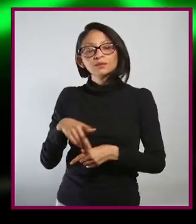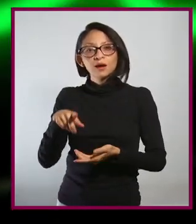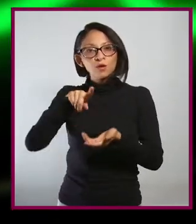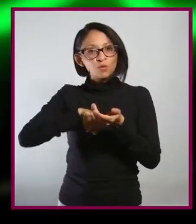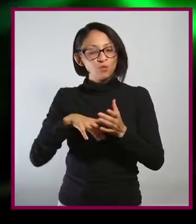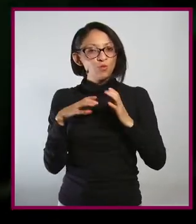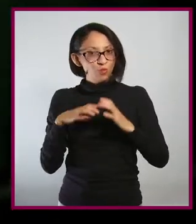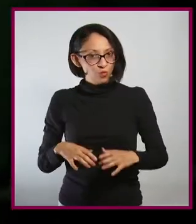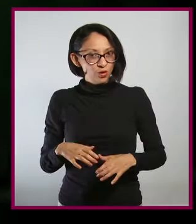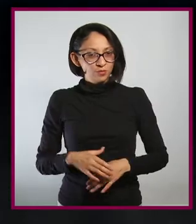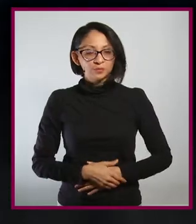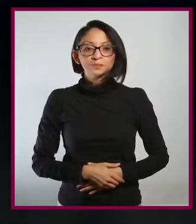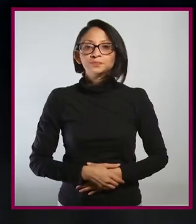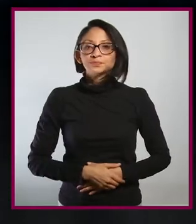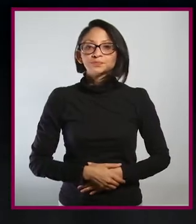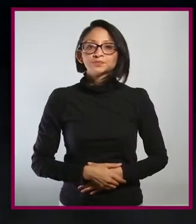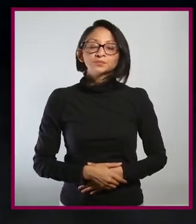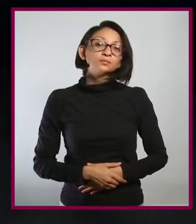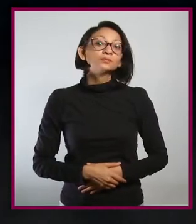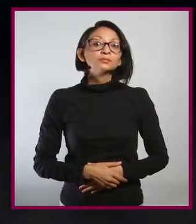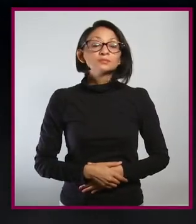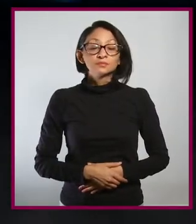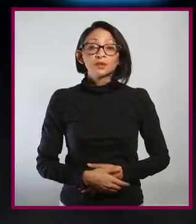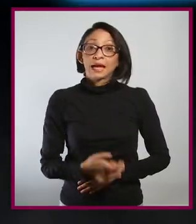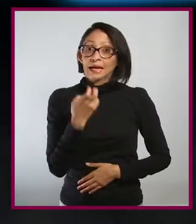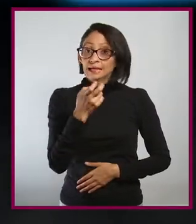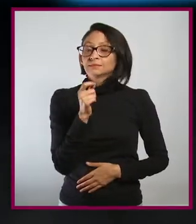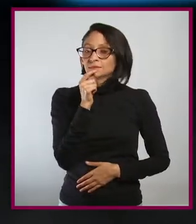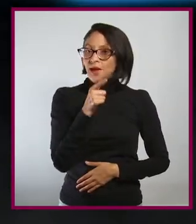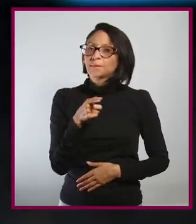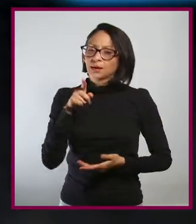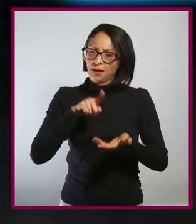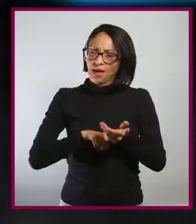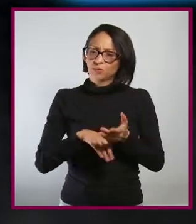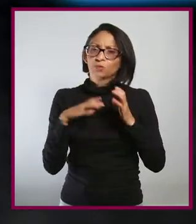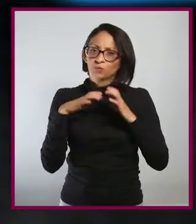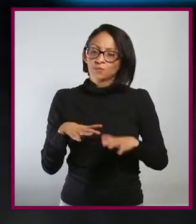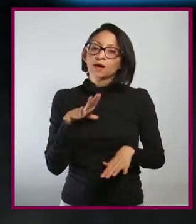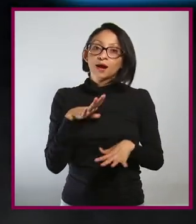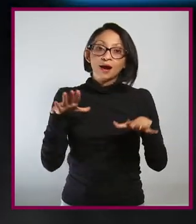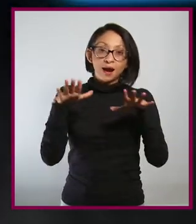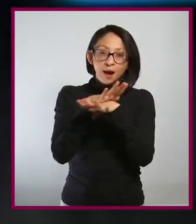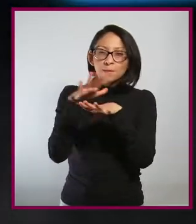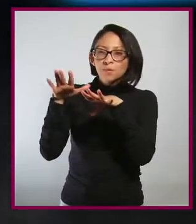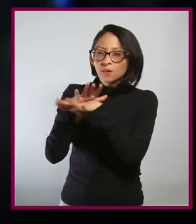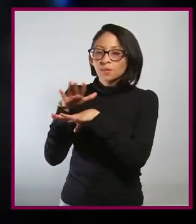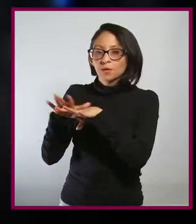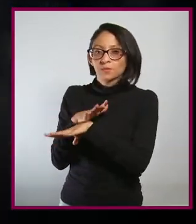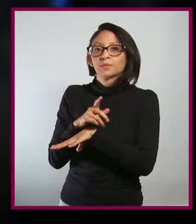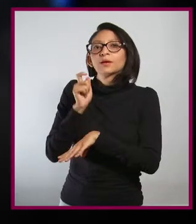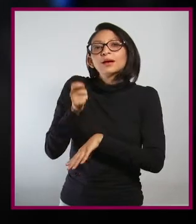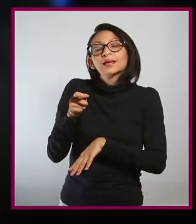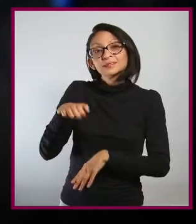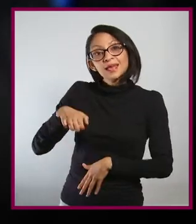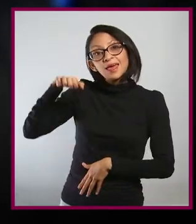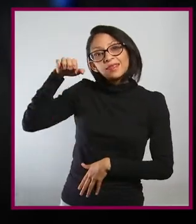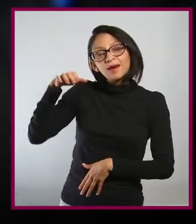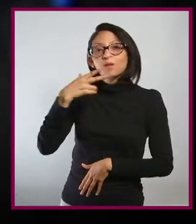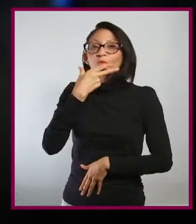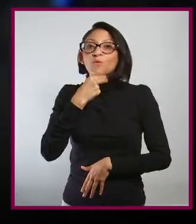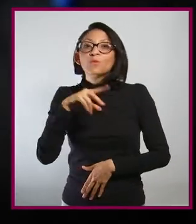estímulos patológicos. Por otro lado, los signos vitales están en constante cambio y dependen de varios factores como son